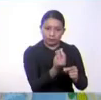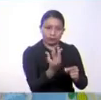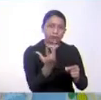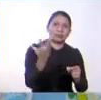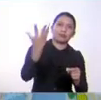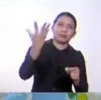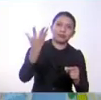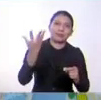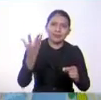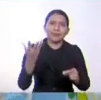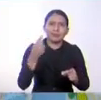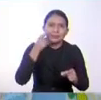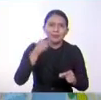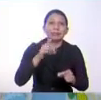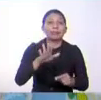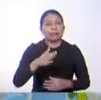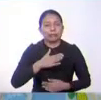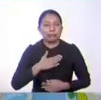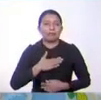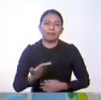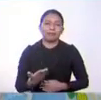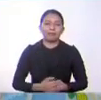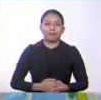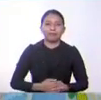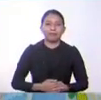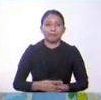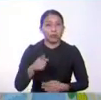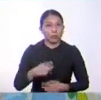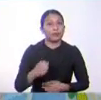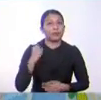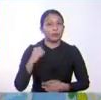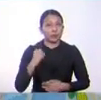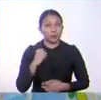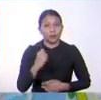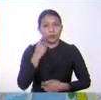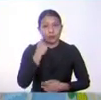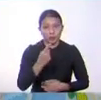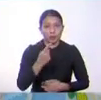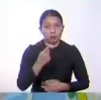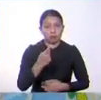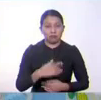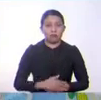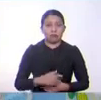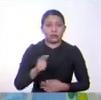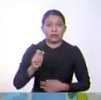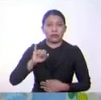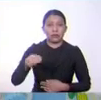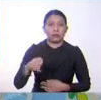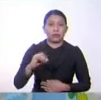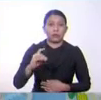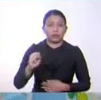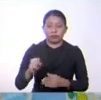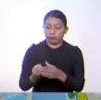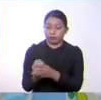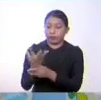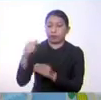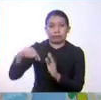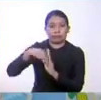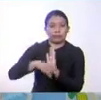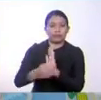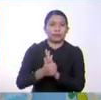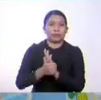de raíz. Esto es muy importante en cómo se comportan los tejidos vegetales. Esta capacidad